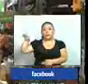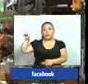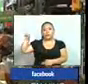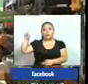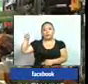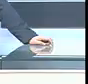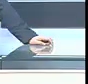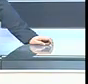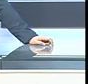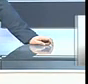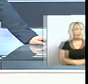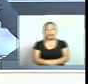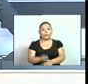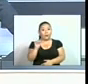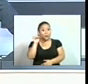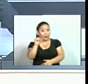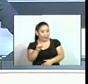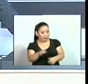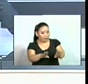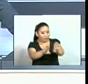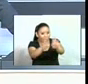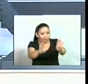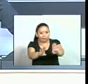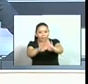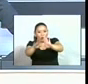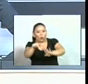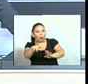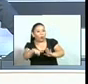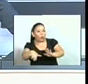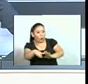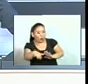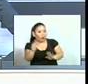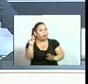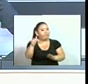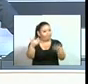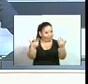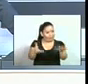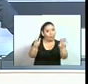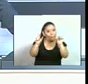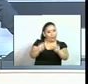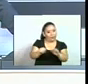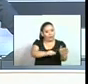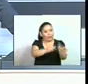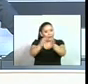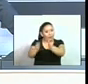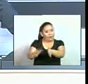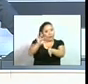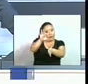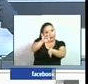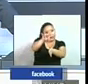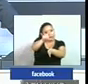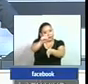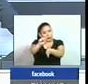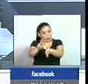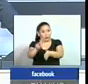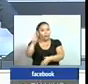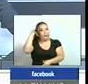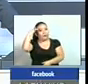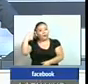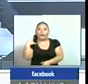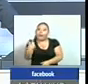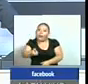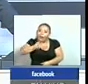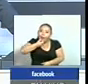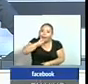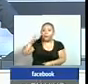Noticiero Hechos. La apertura de centros comerciales está incluida en esta nueva fase de reactivación de la economía. La periodista Marcela Rivera nos